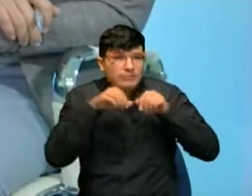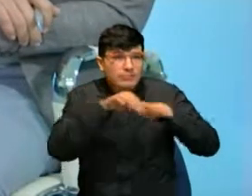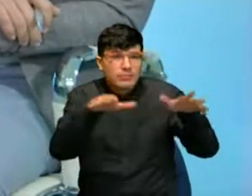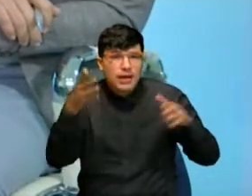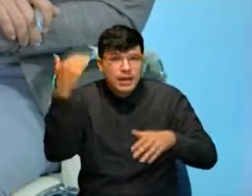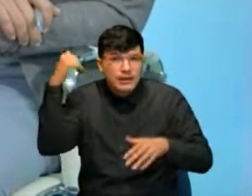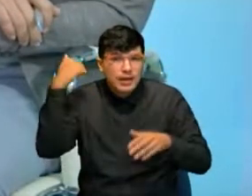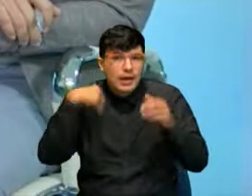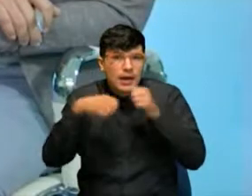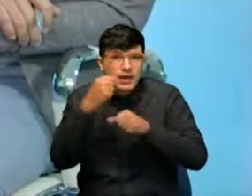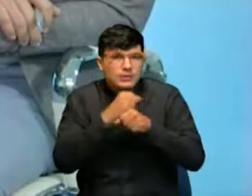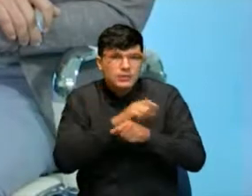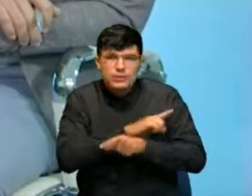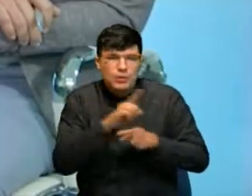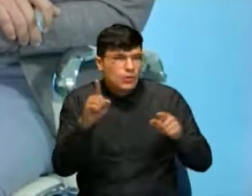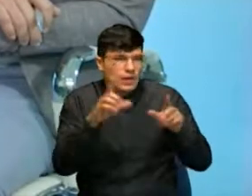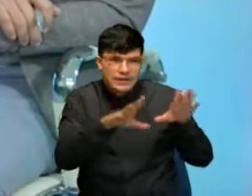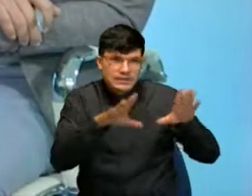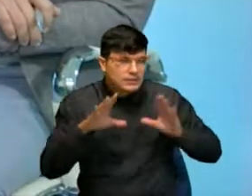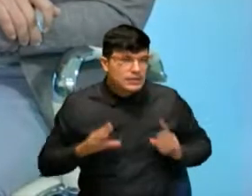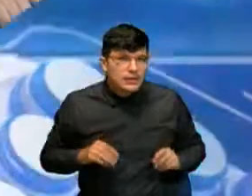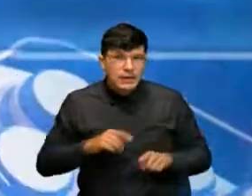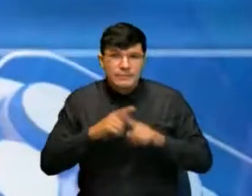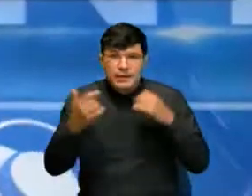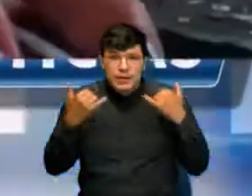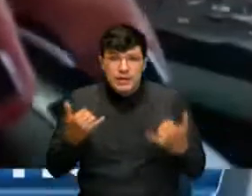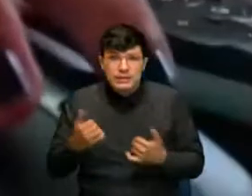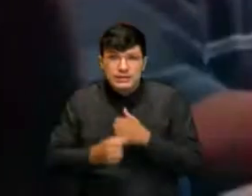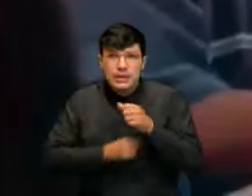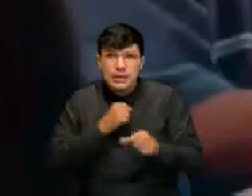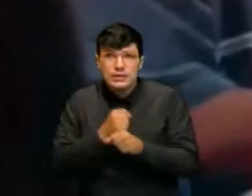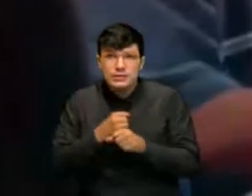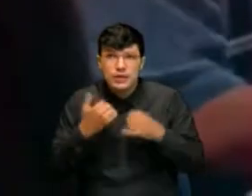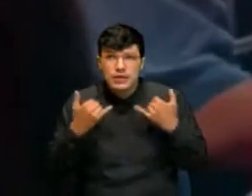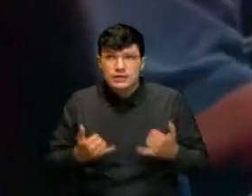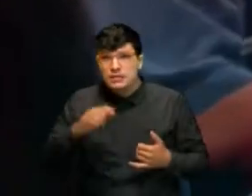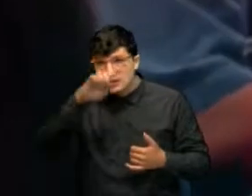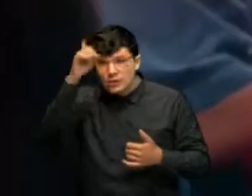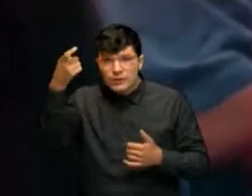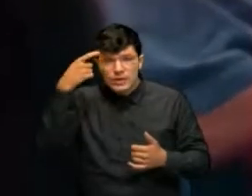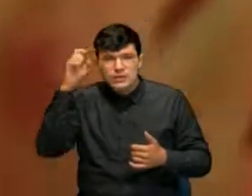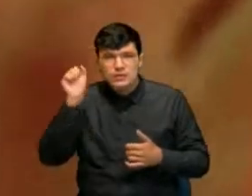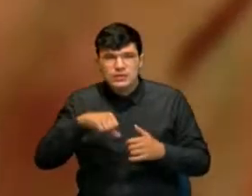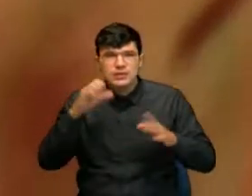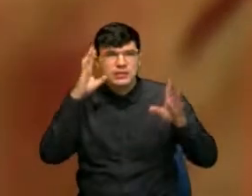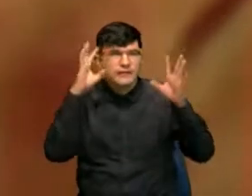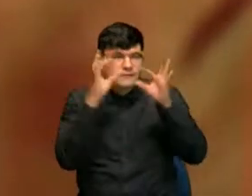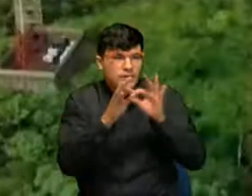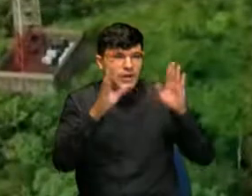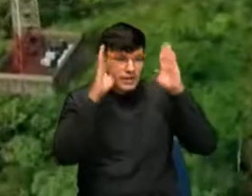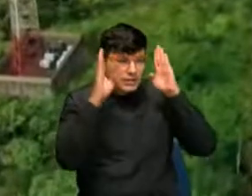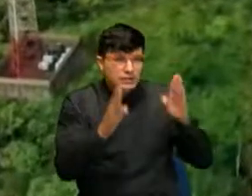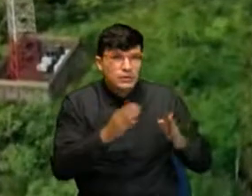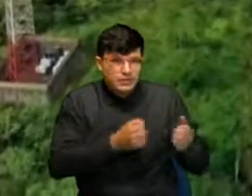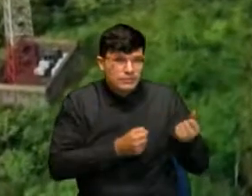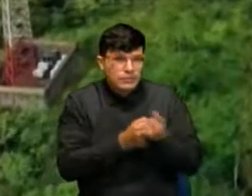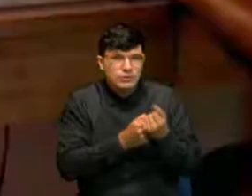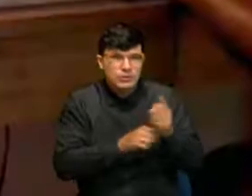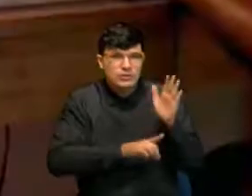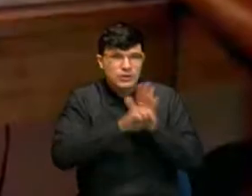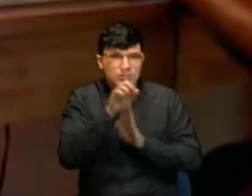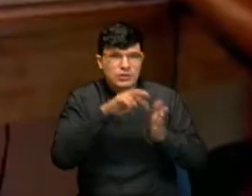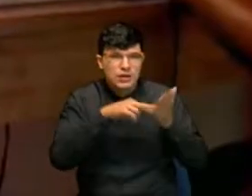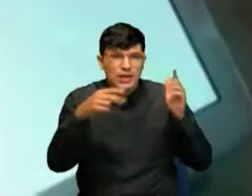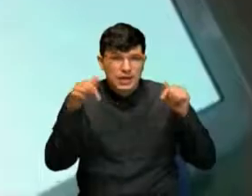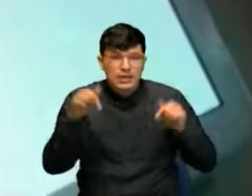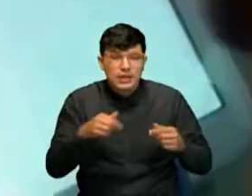años no se habían implementado, y solo en estos primeros 10, 11 meses ya de gobierno del presidente Duque, nosotros hemos implementado la inmensa mayoría de